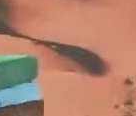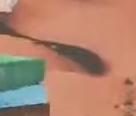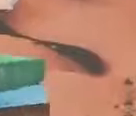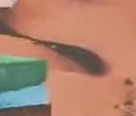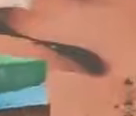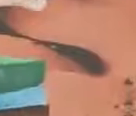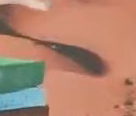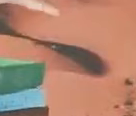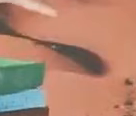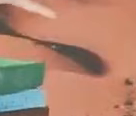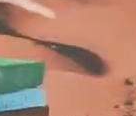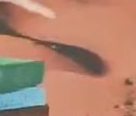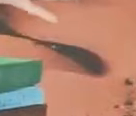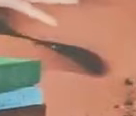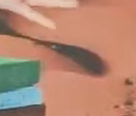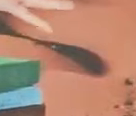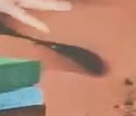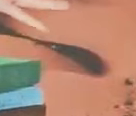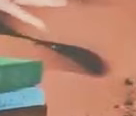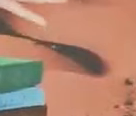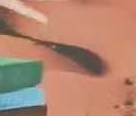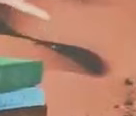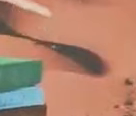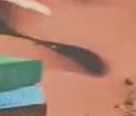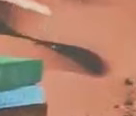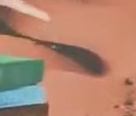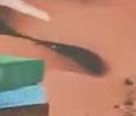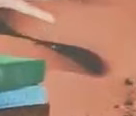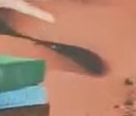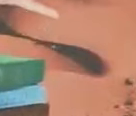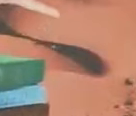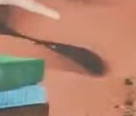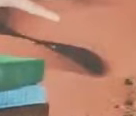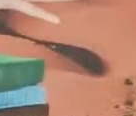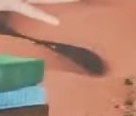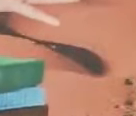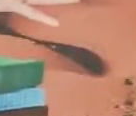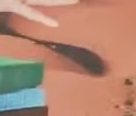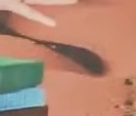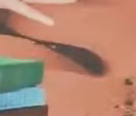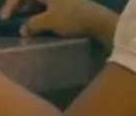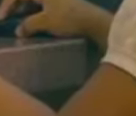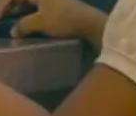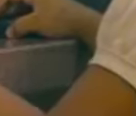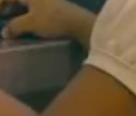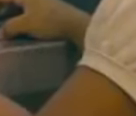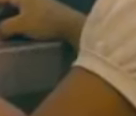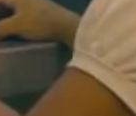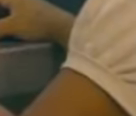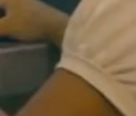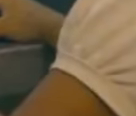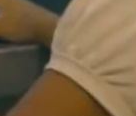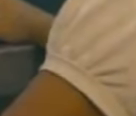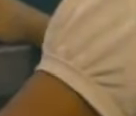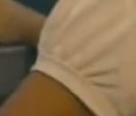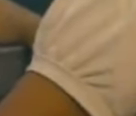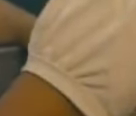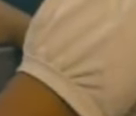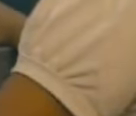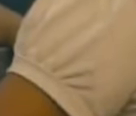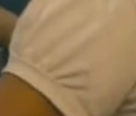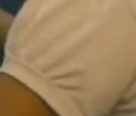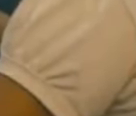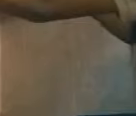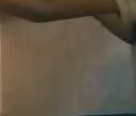mis pasiones. Se necesita mucha tecnología para el país porque estamos evolucionando. El SNI es una oportunidad de estudio.